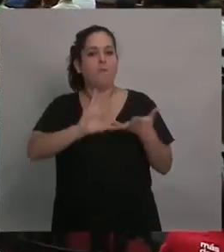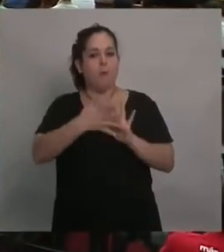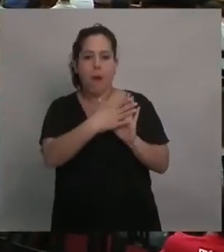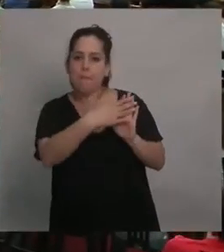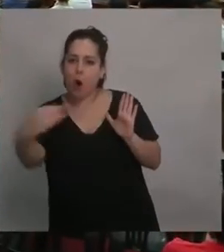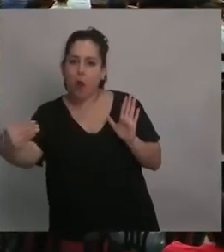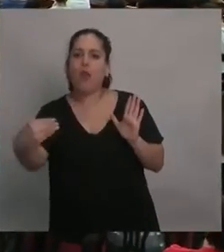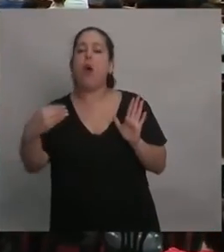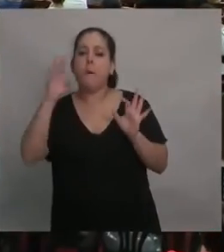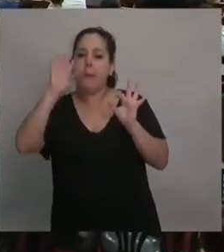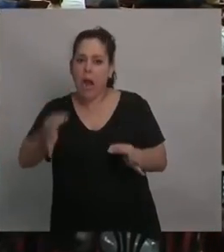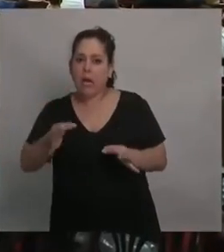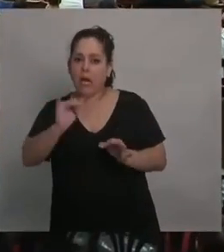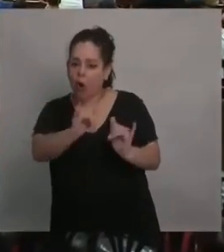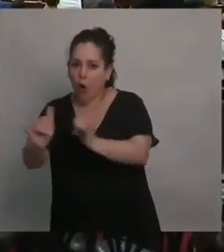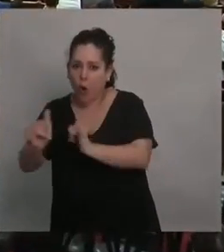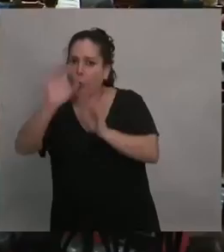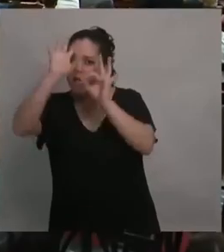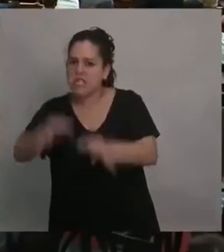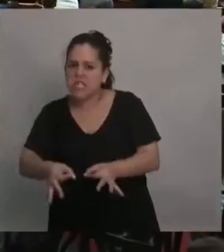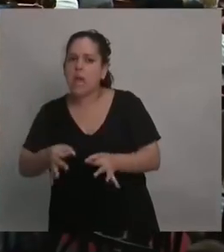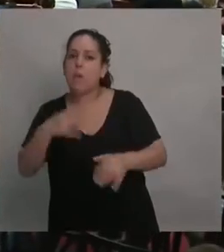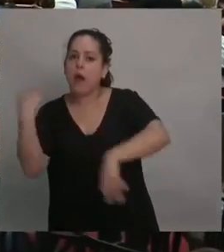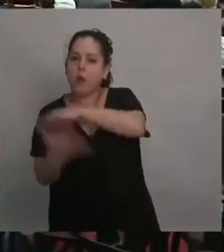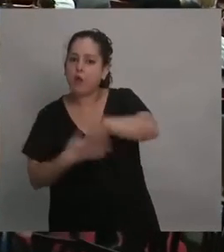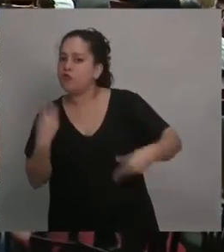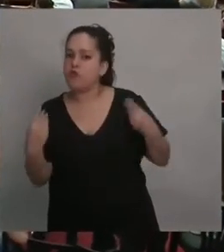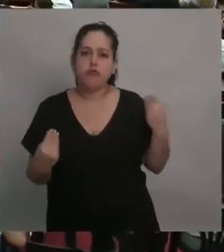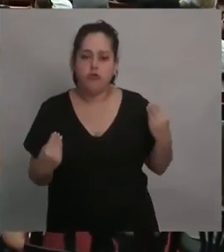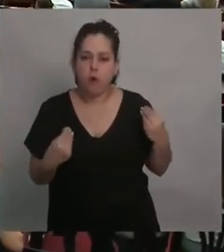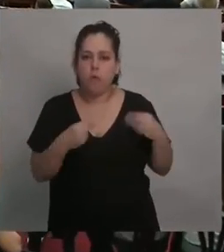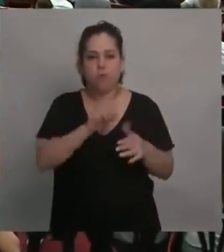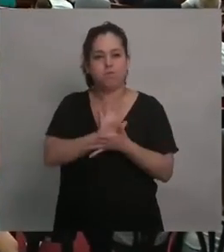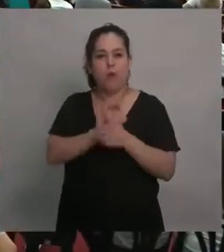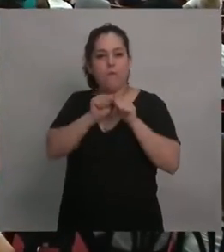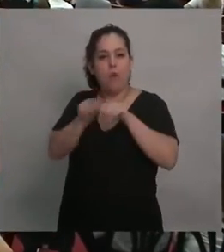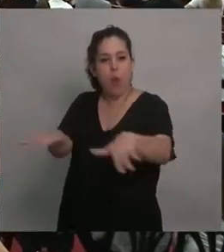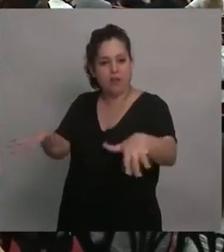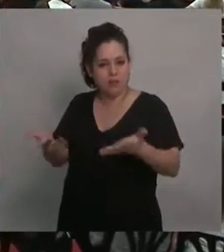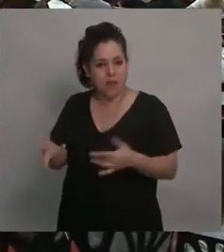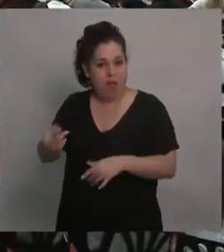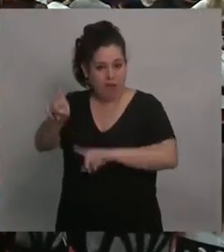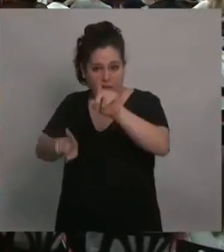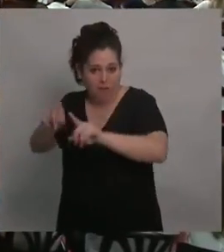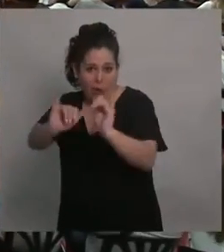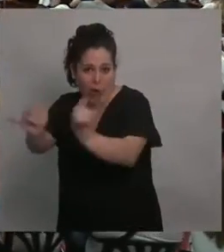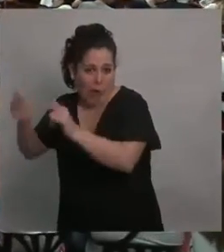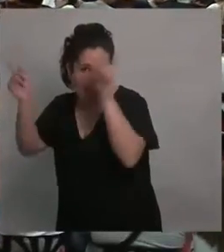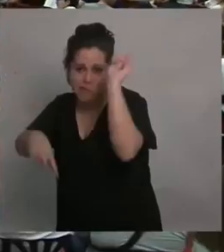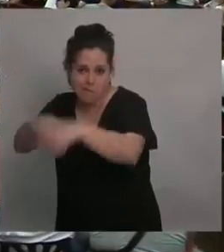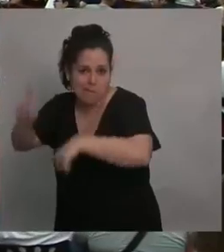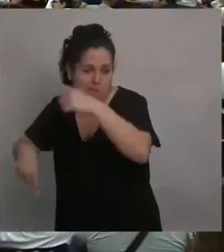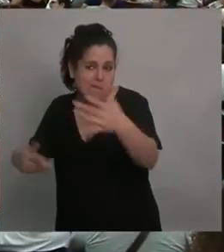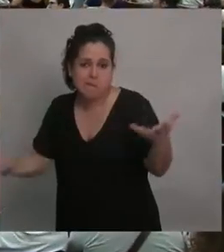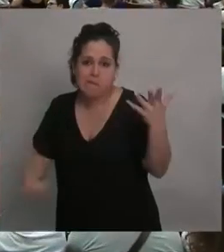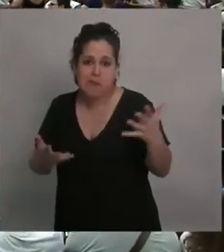saber dónde está el lugar que tiene que ocupar un joven revolucionario. Ninguno de ellos sabía si iba